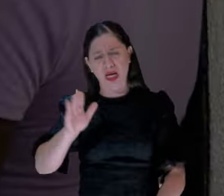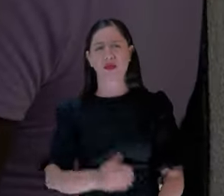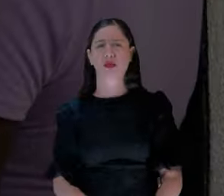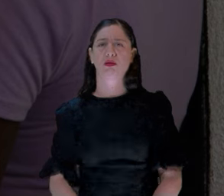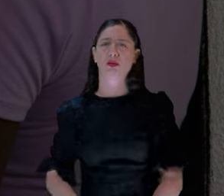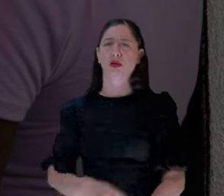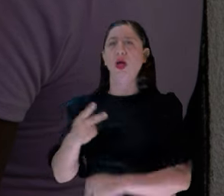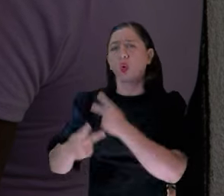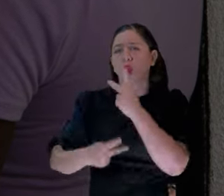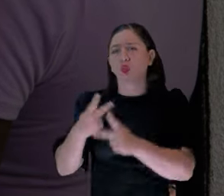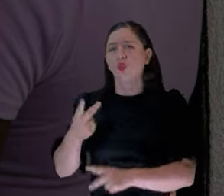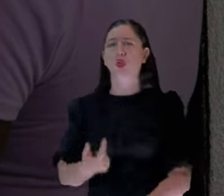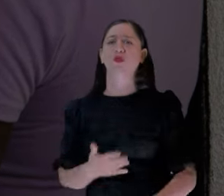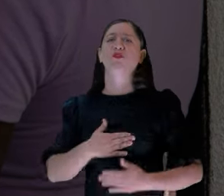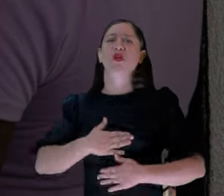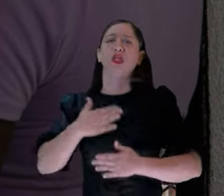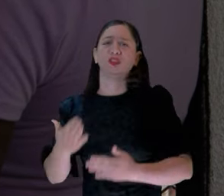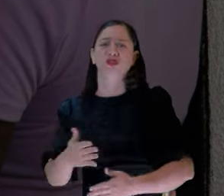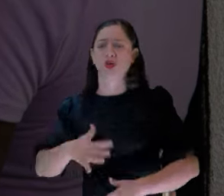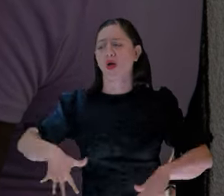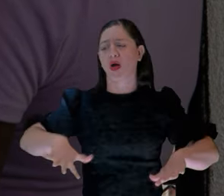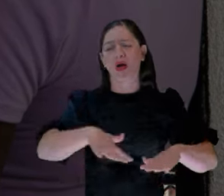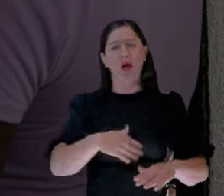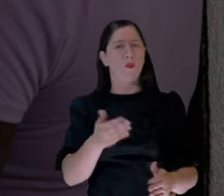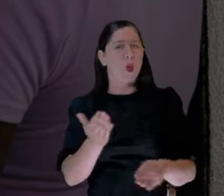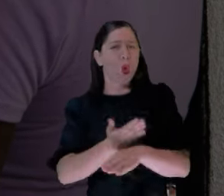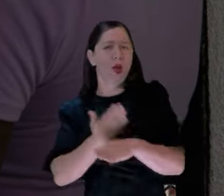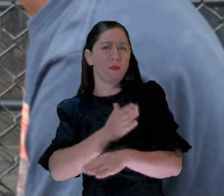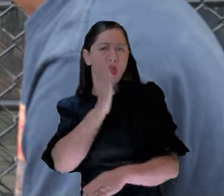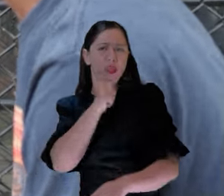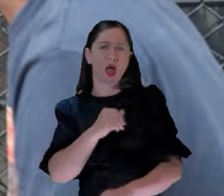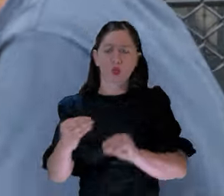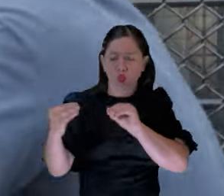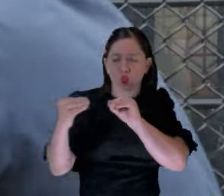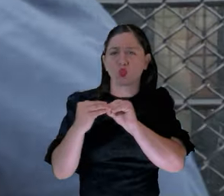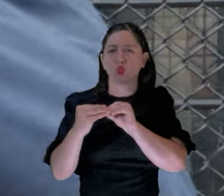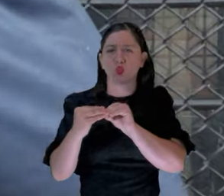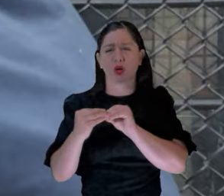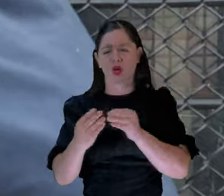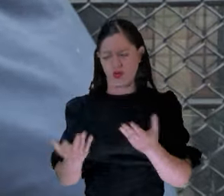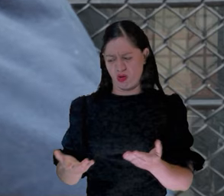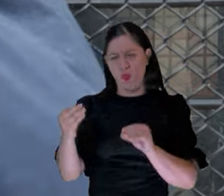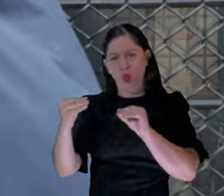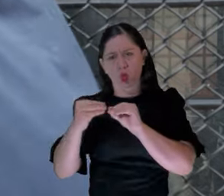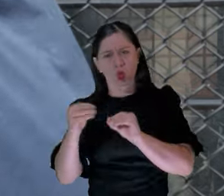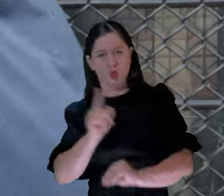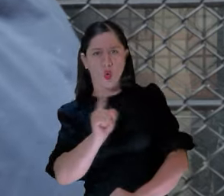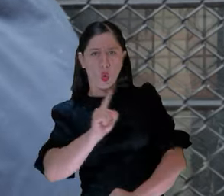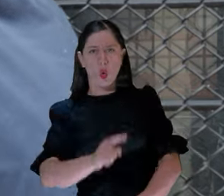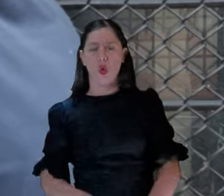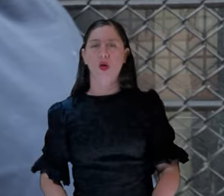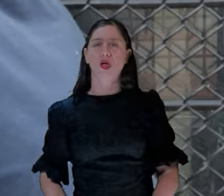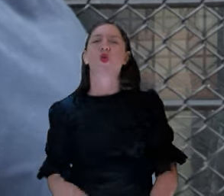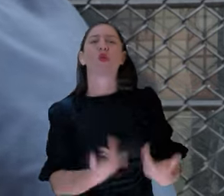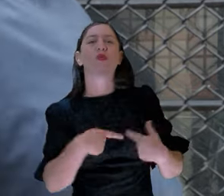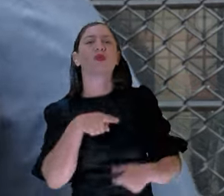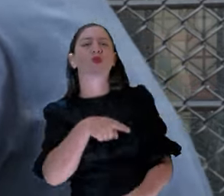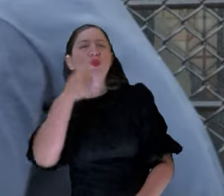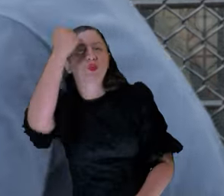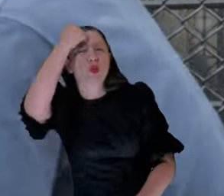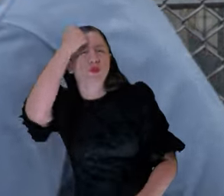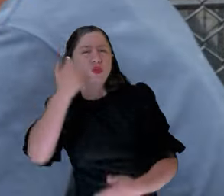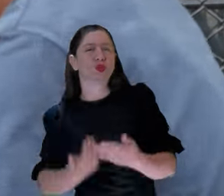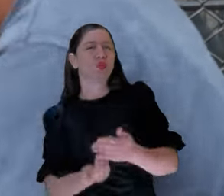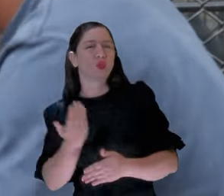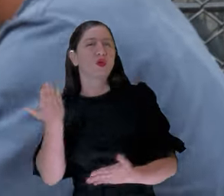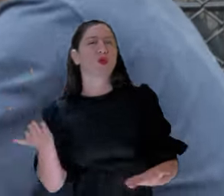Déjame felicitarla al menos. ¿Cómo usted sabe que yo acá nadie le debo? Venga, un besito. ¿Cuál besito? Un besito. No. Más bien contame